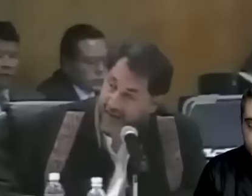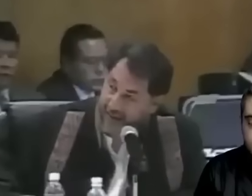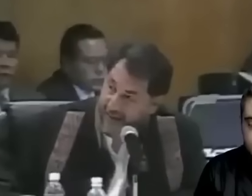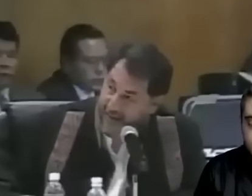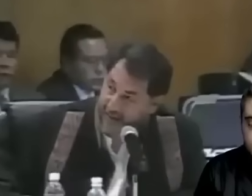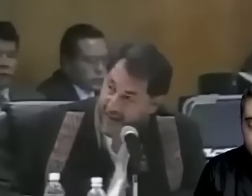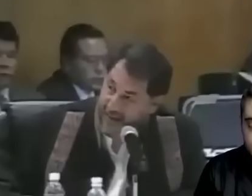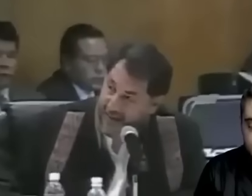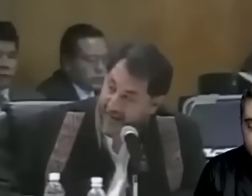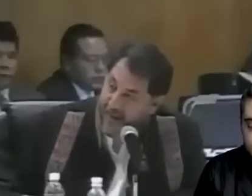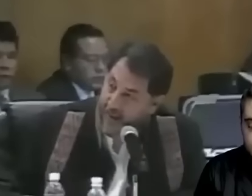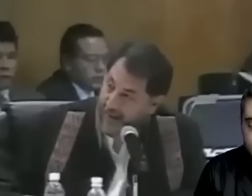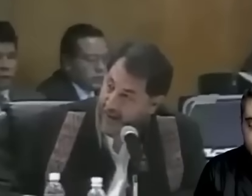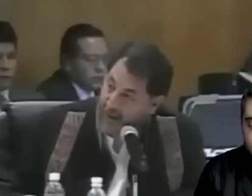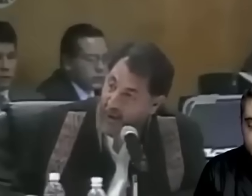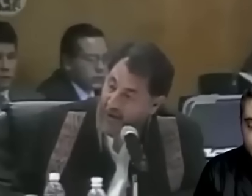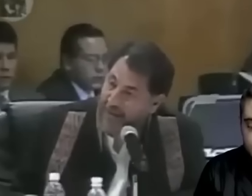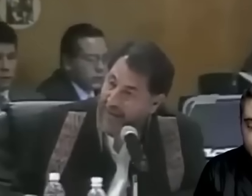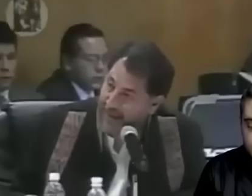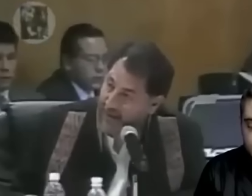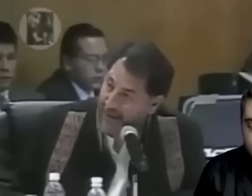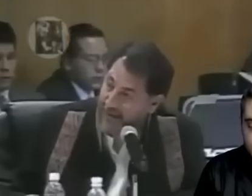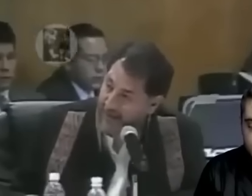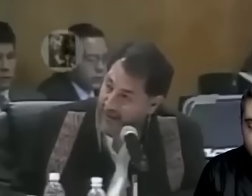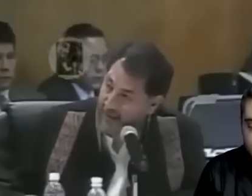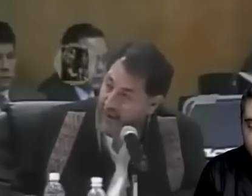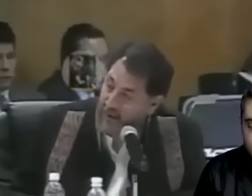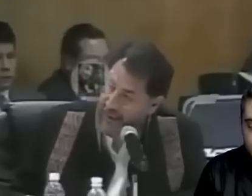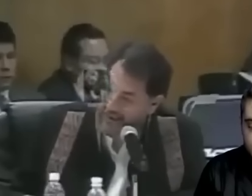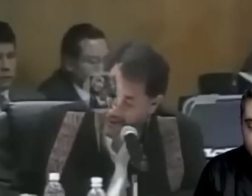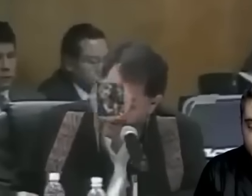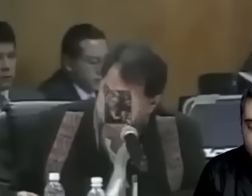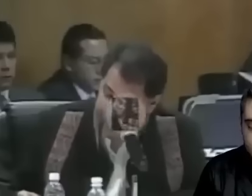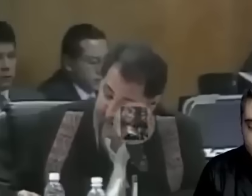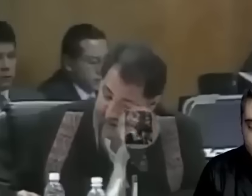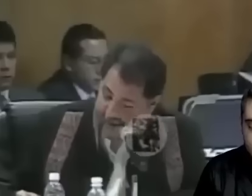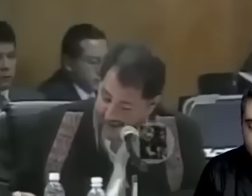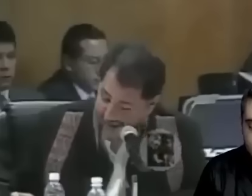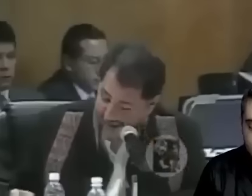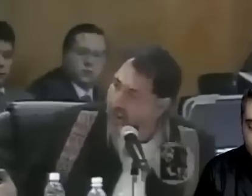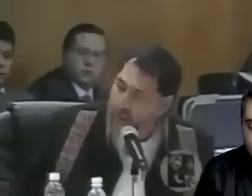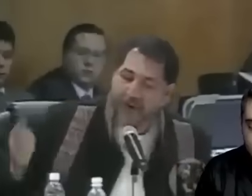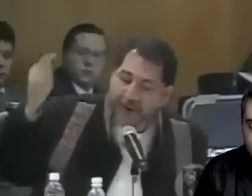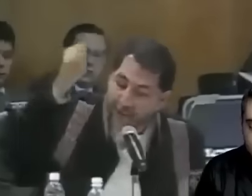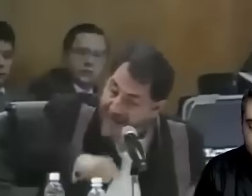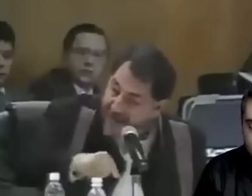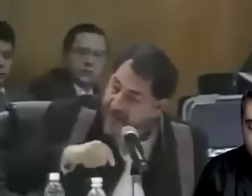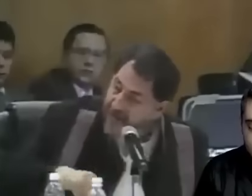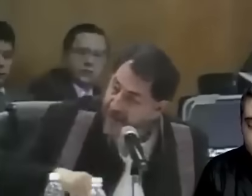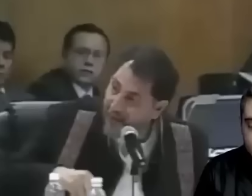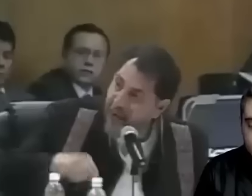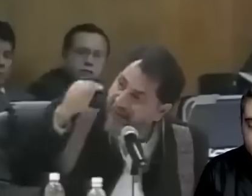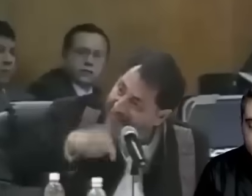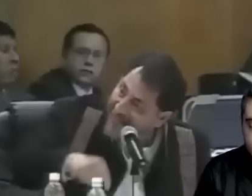lista de funcionarios que trabajan con usted y que están vinculados o señalados de vínculos con la delincuencia organizada.